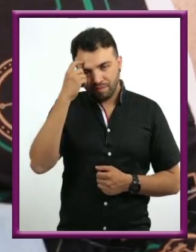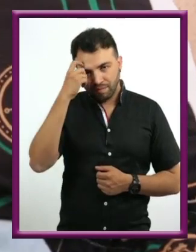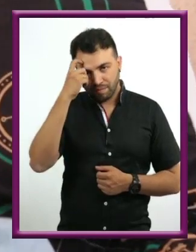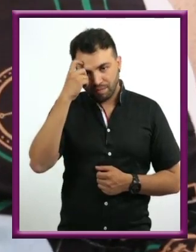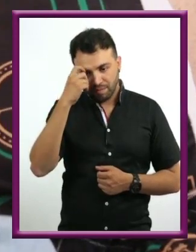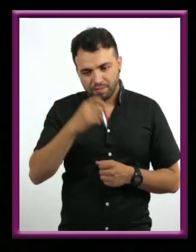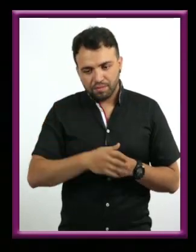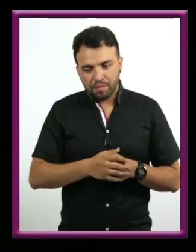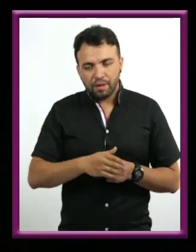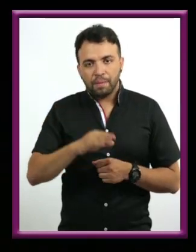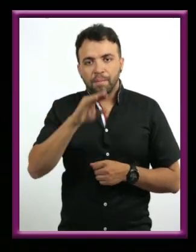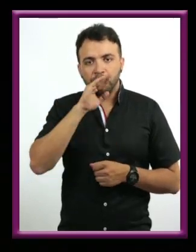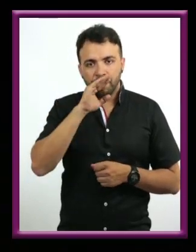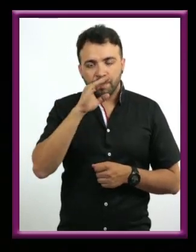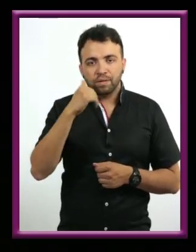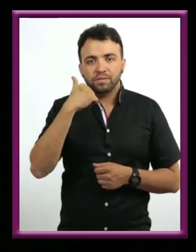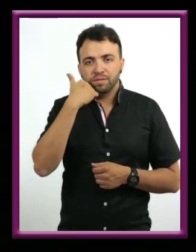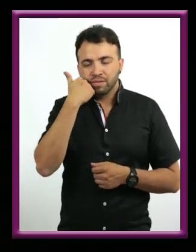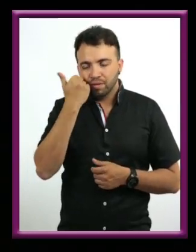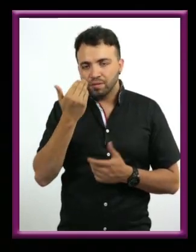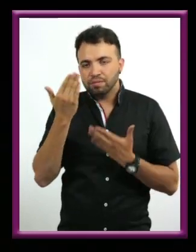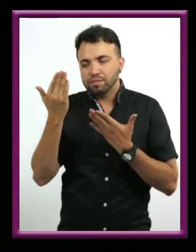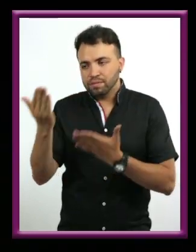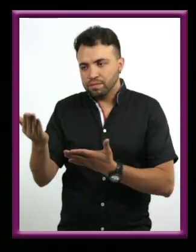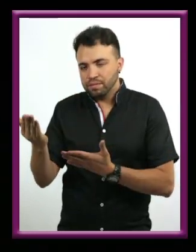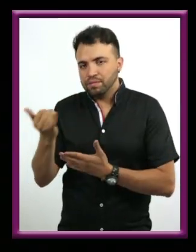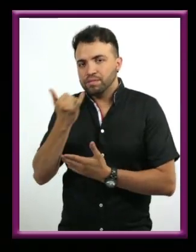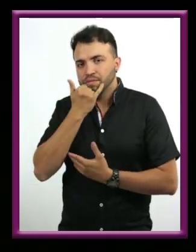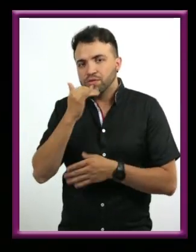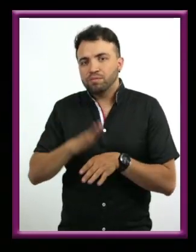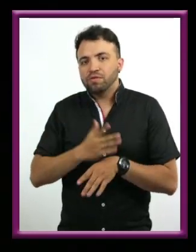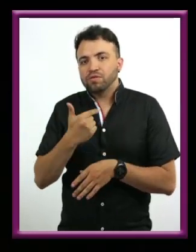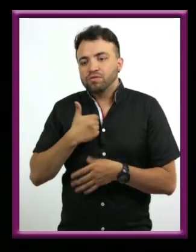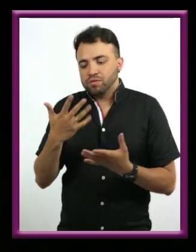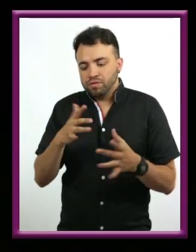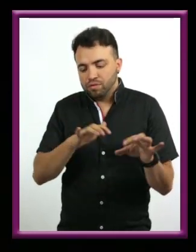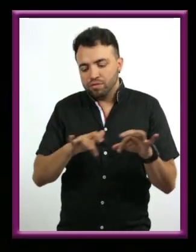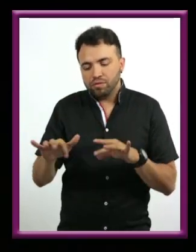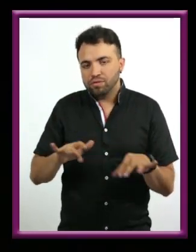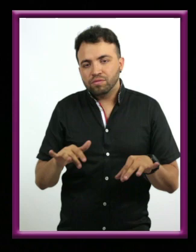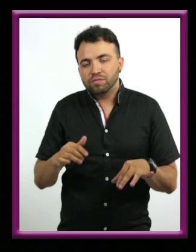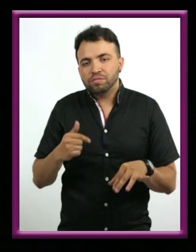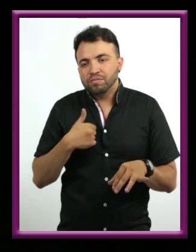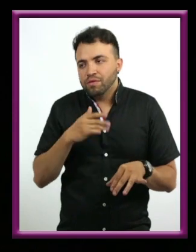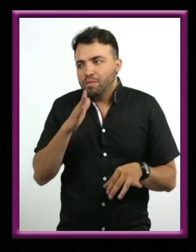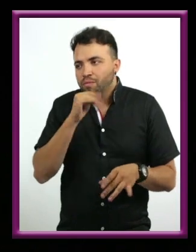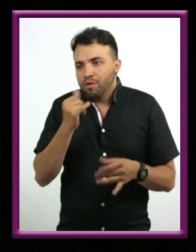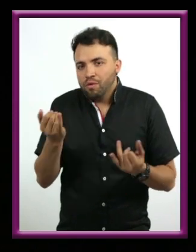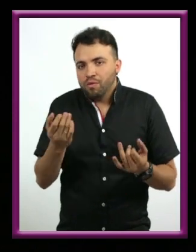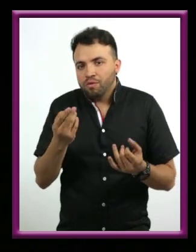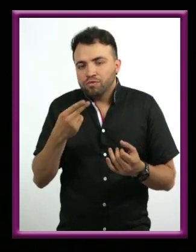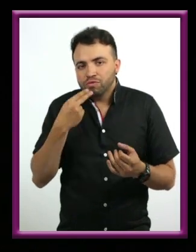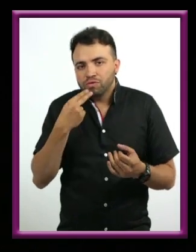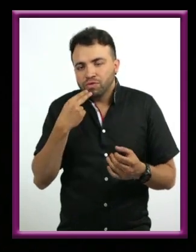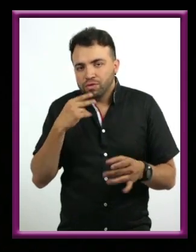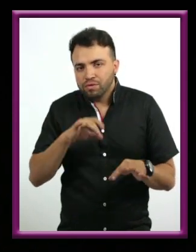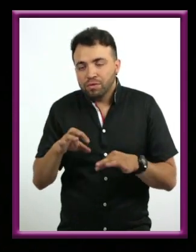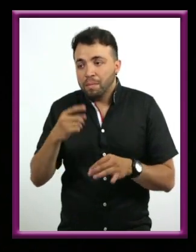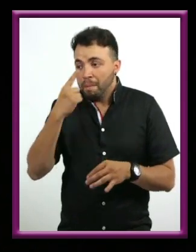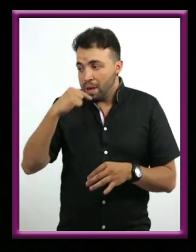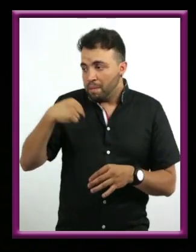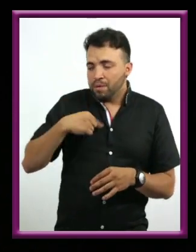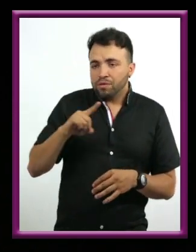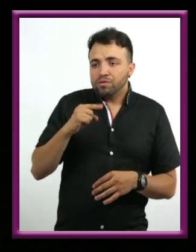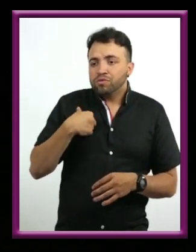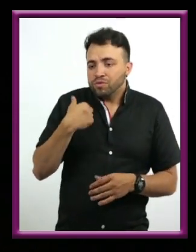¿Qué le digo? Mamá, quiero ofrecerte una disculpa por haber utilizado la computadora cuando no me tocaba. La verdad,